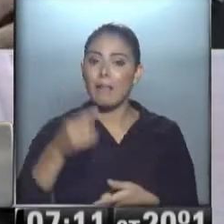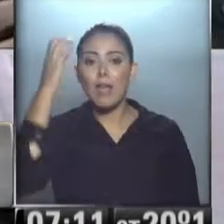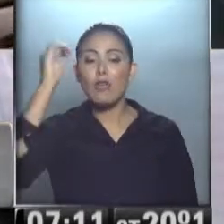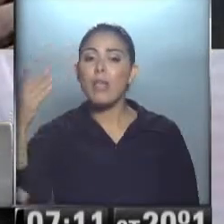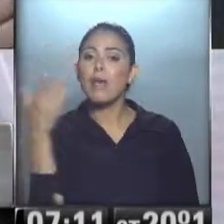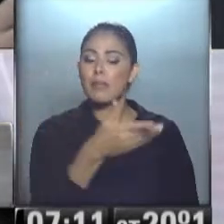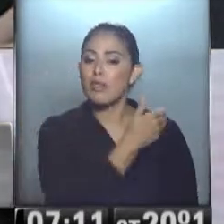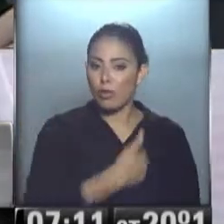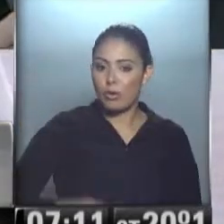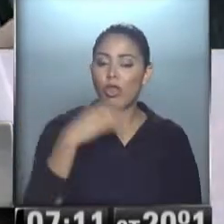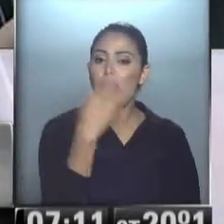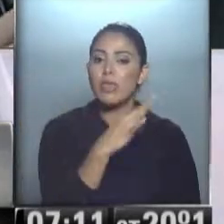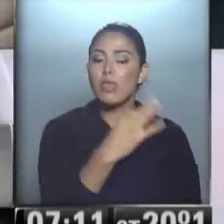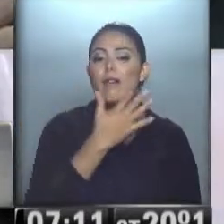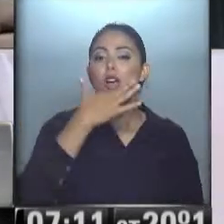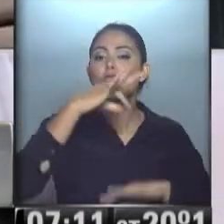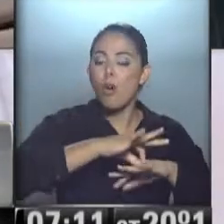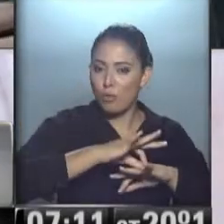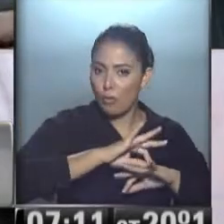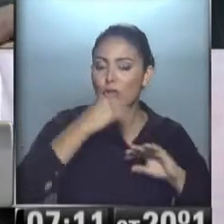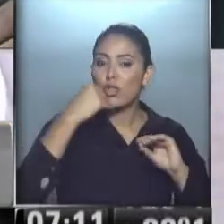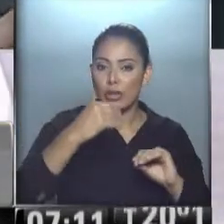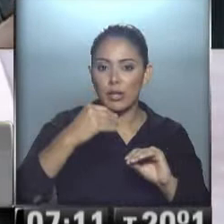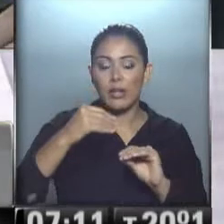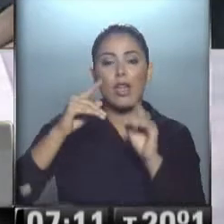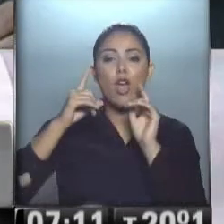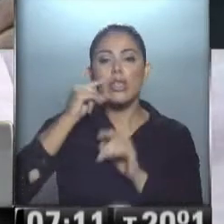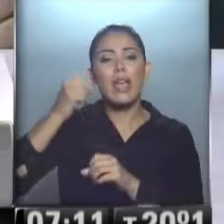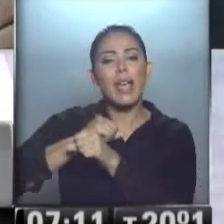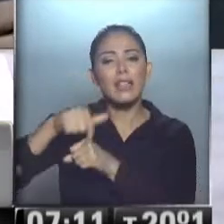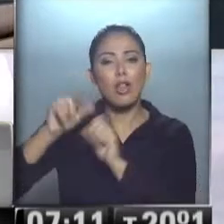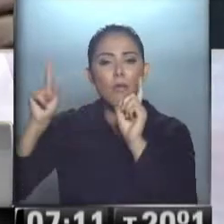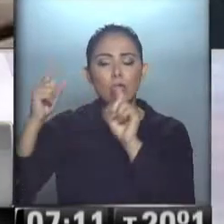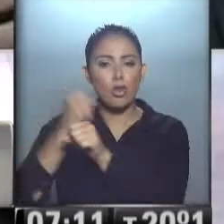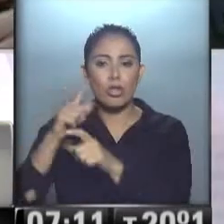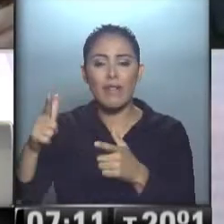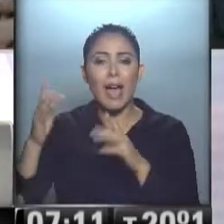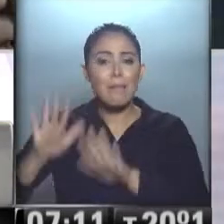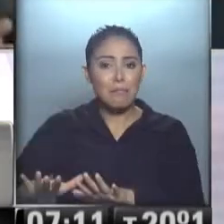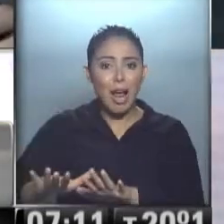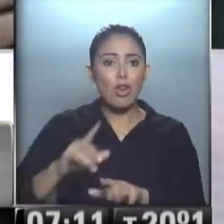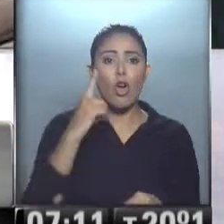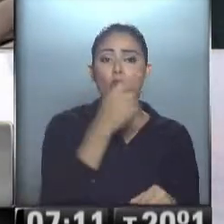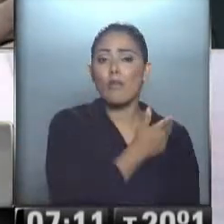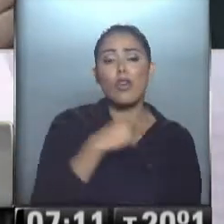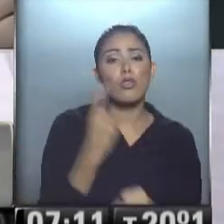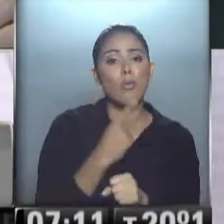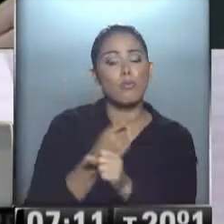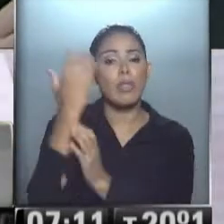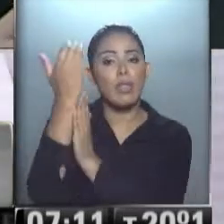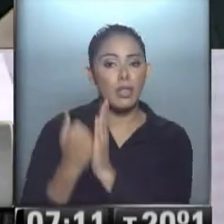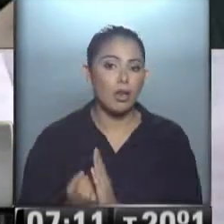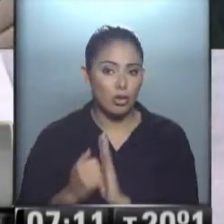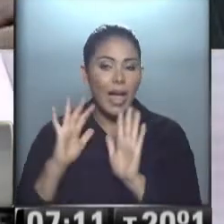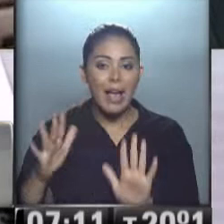la exigencia por parte del gobierno de la provincia de no descontar los días de paro estos 15 días que han transcurrido mientras se